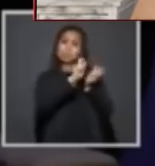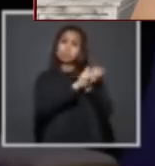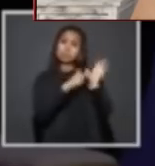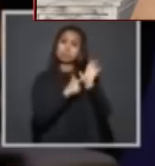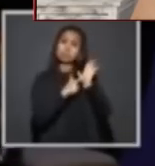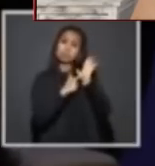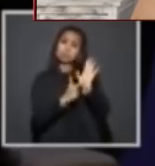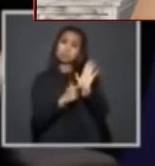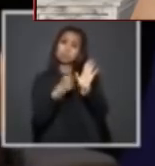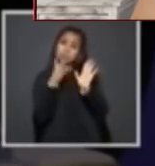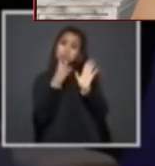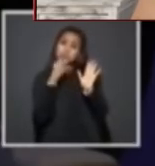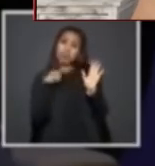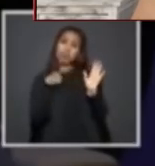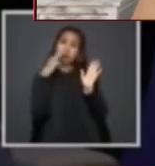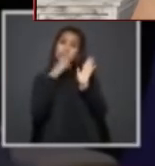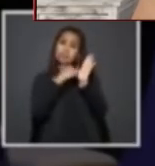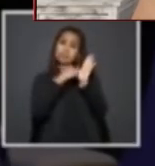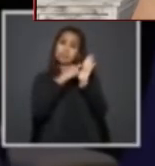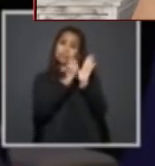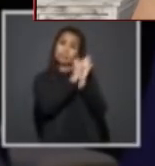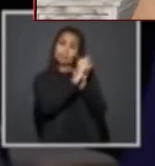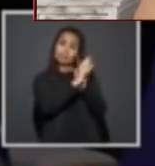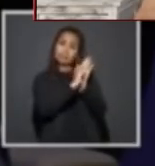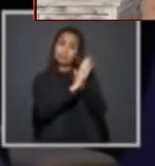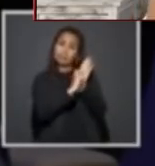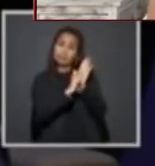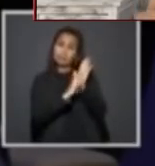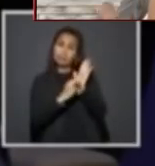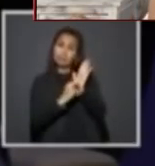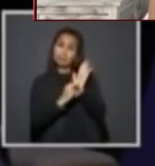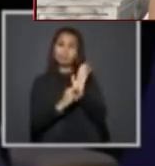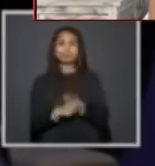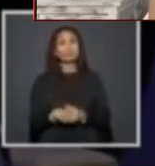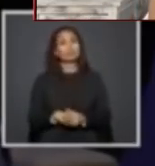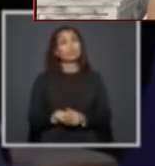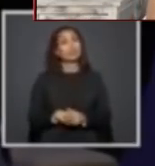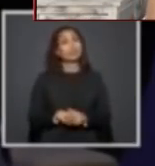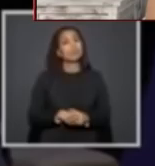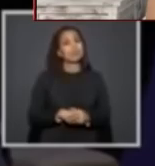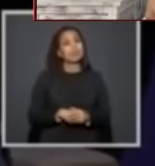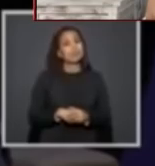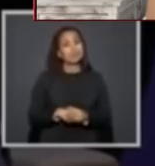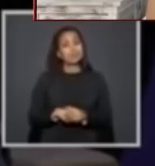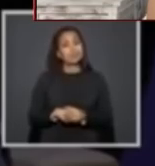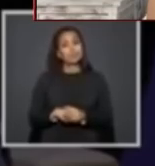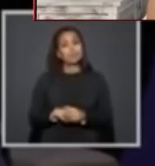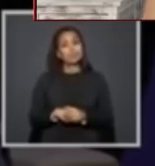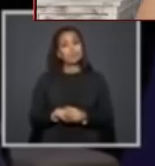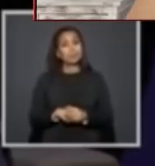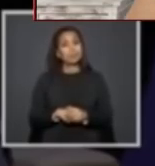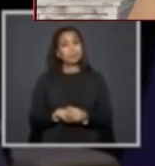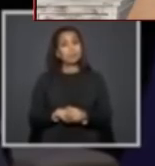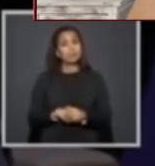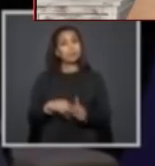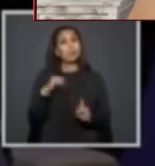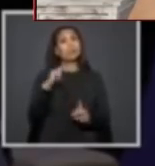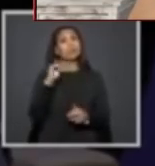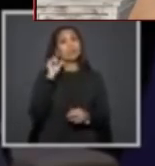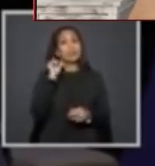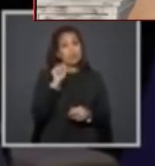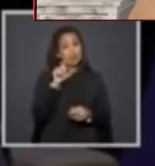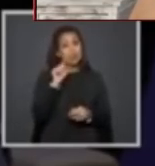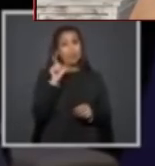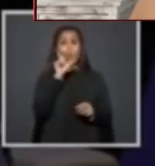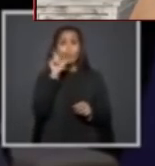las respuestas, o que al menos a mí me empezaron a prender focos rojos,